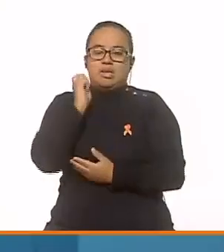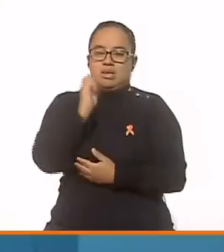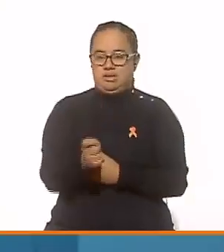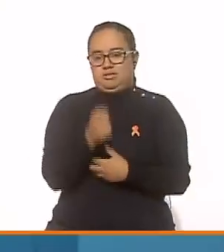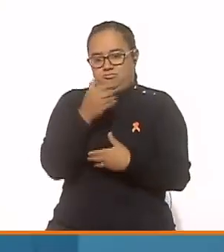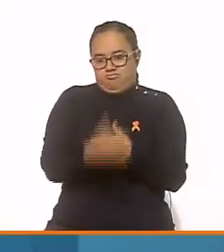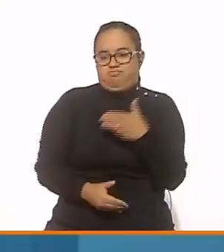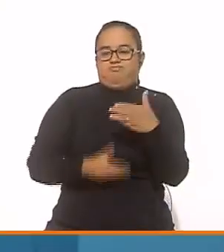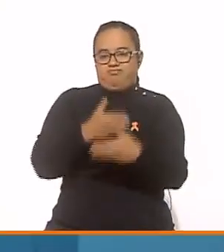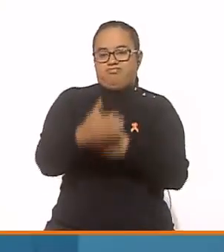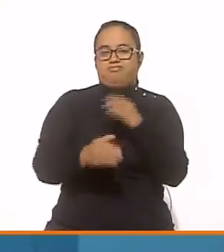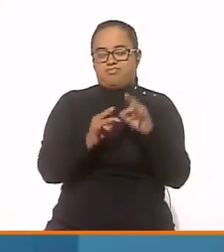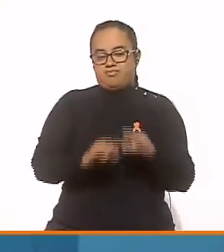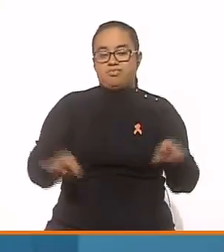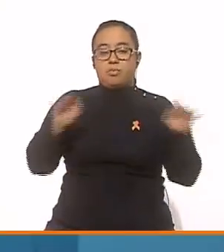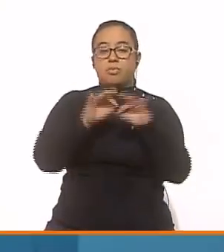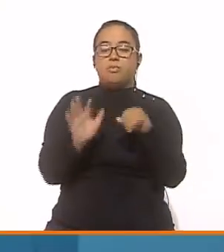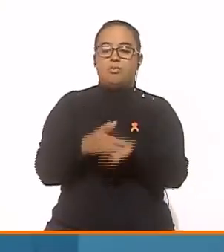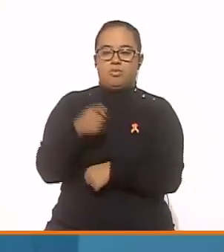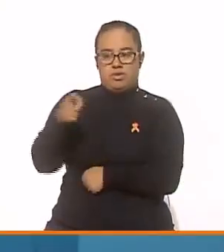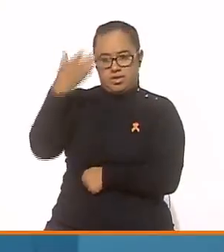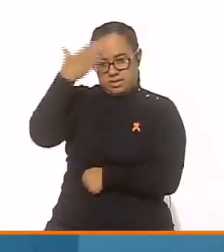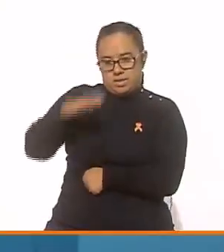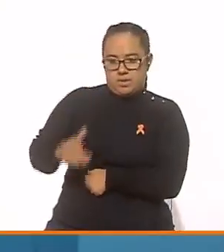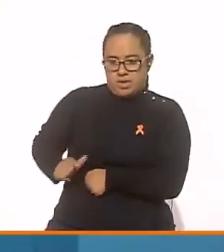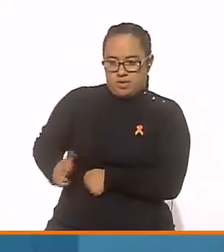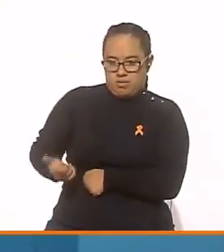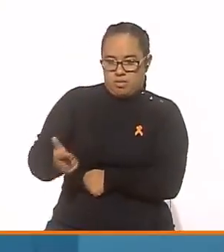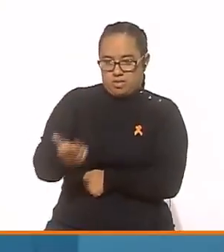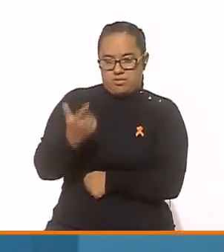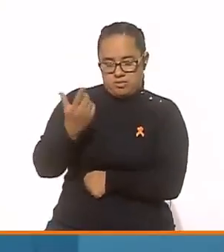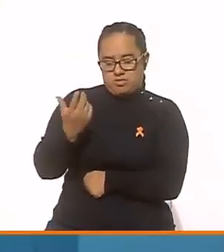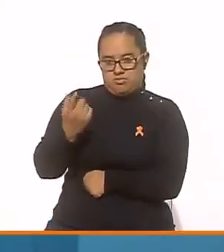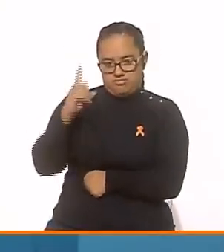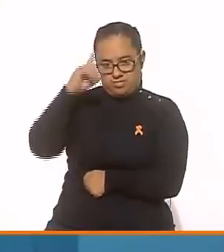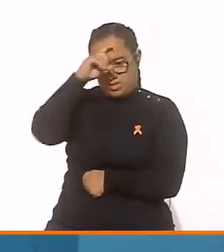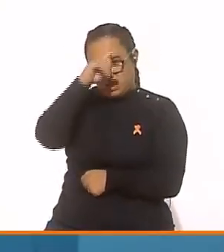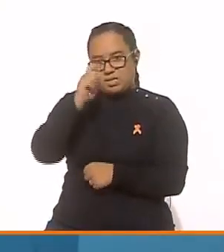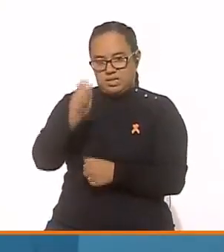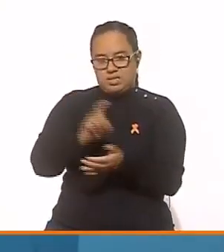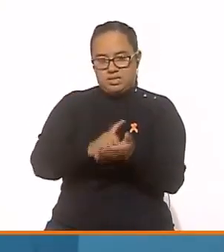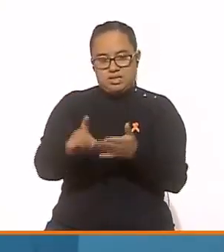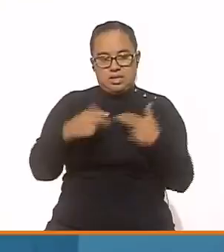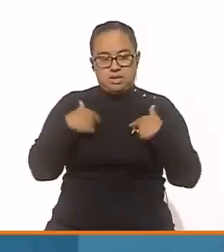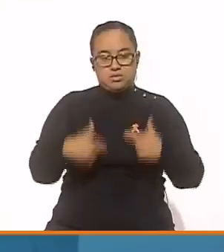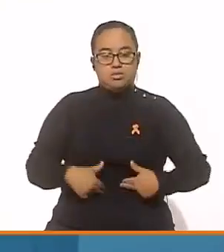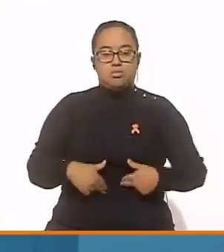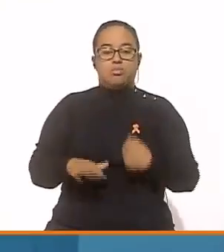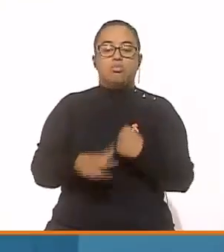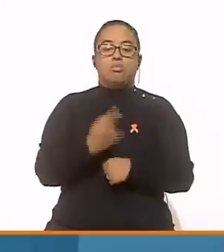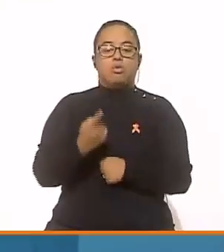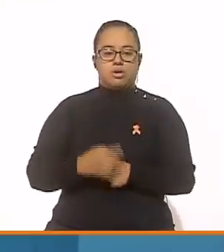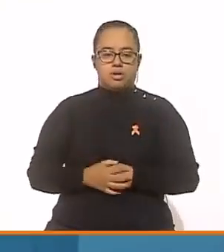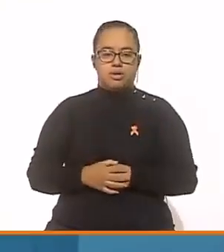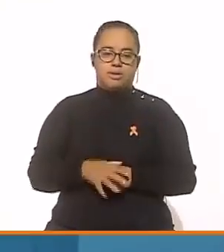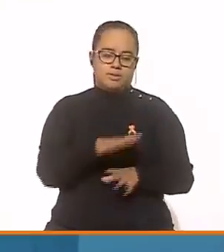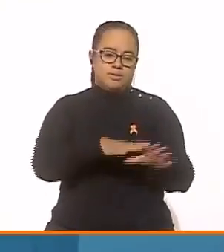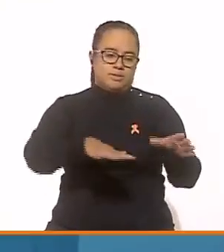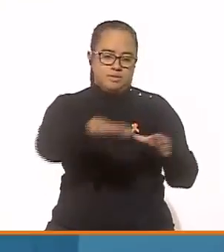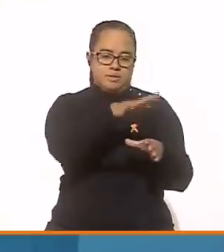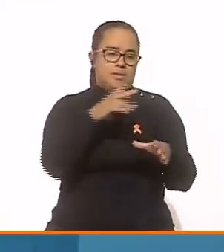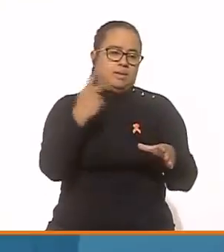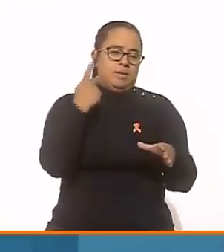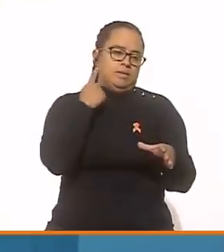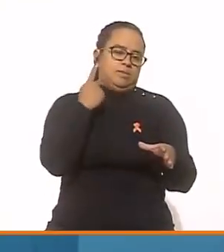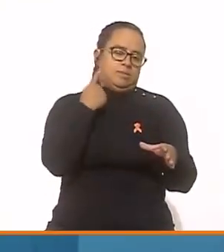significativo, sobre todo por lo que representa este Estado para nuestros derechos humanos, Sí. en un contexto político además también pues